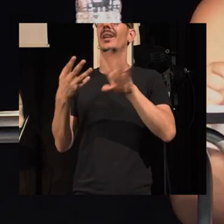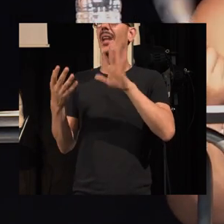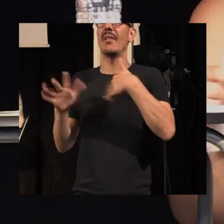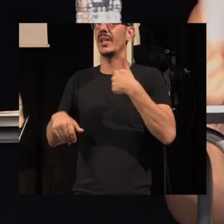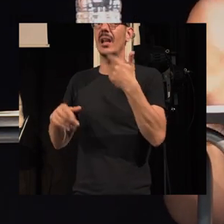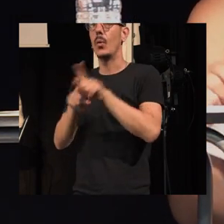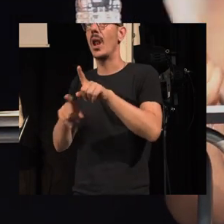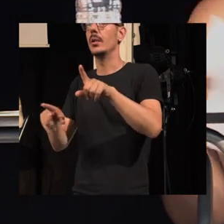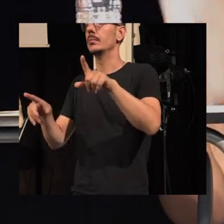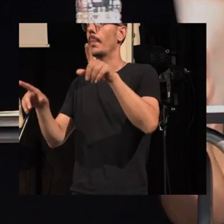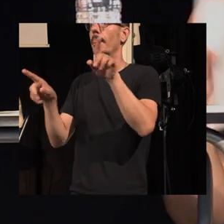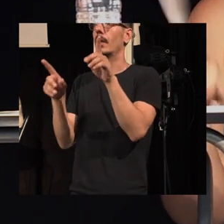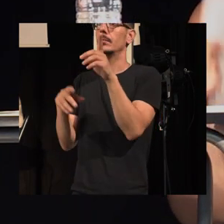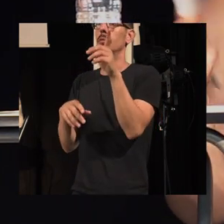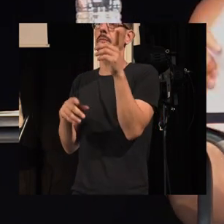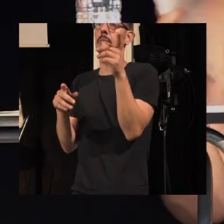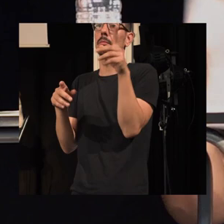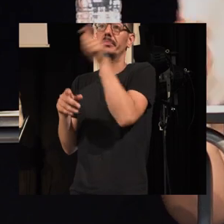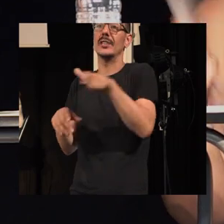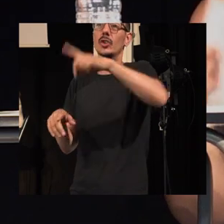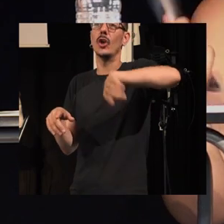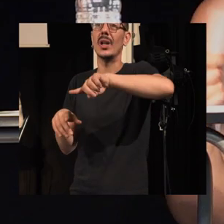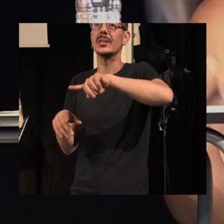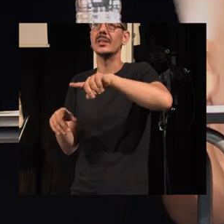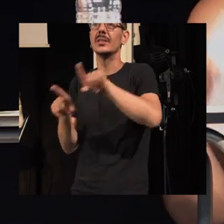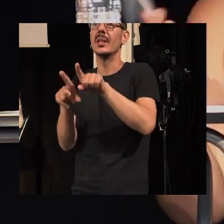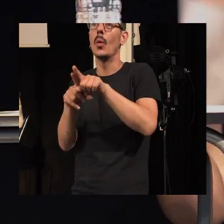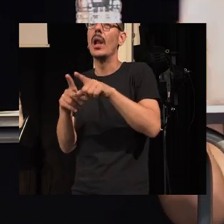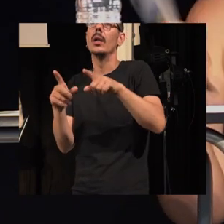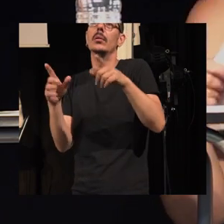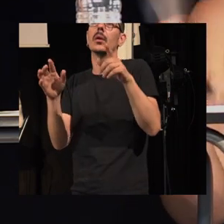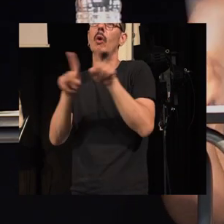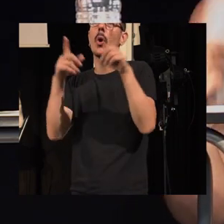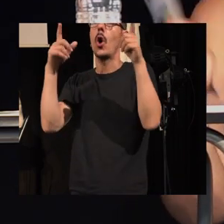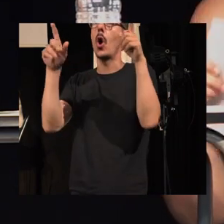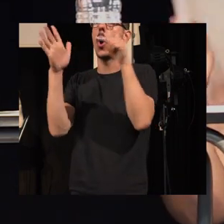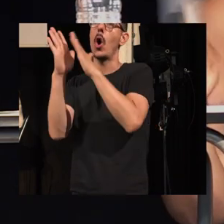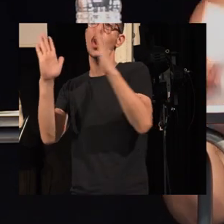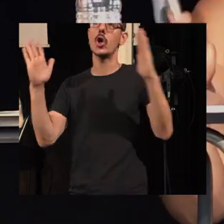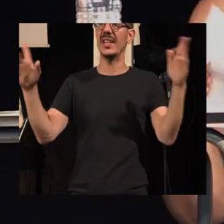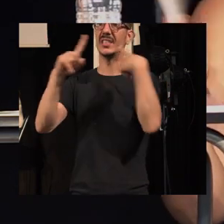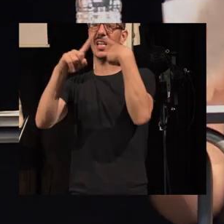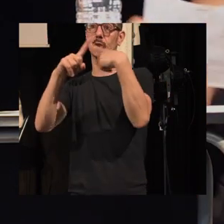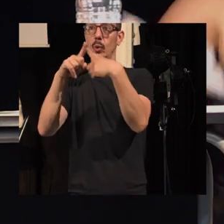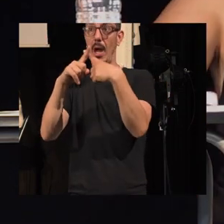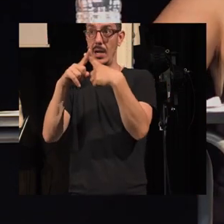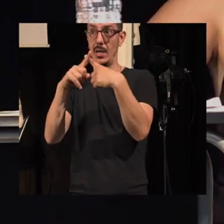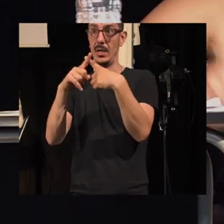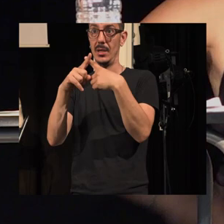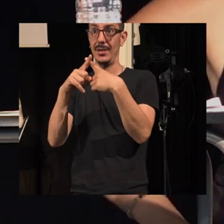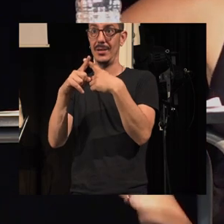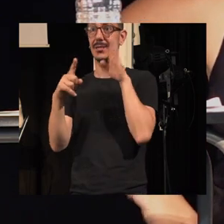que realmente están inscritos en un orden sexual. Y es ese orden sexual lo que ha criticado y lo